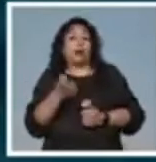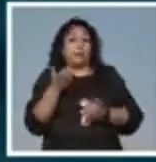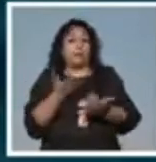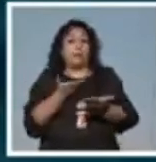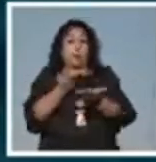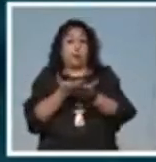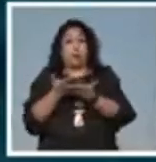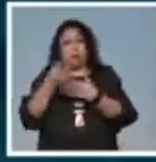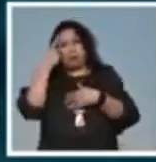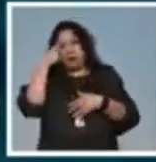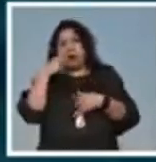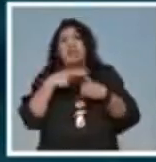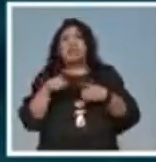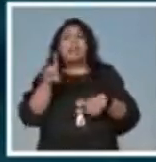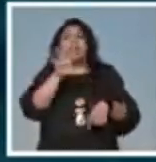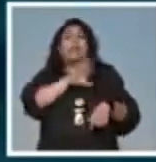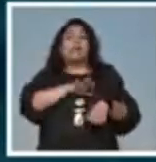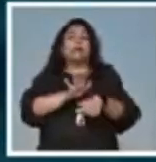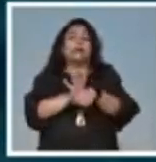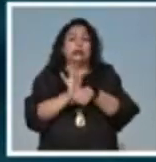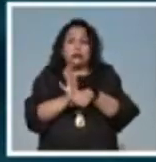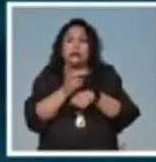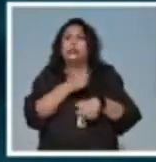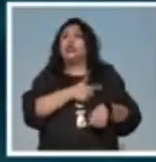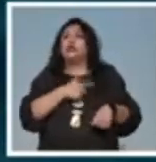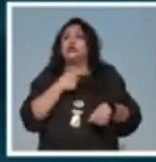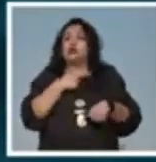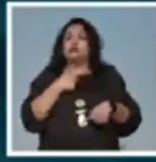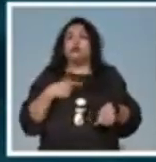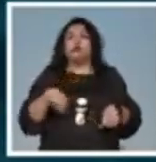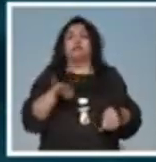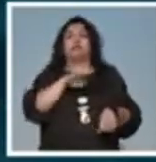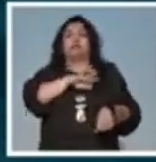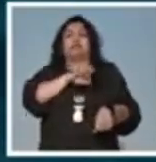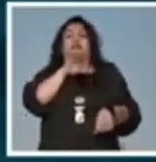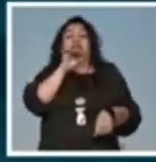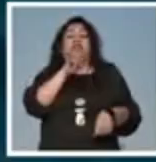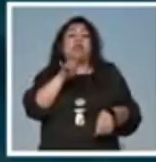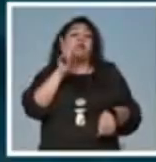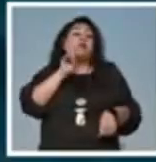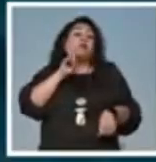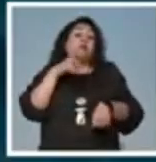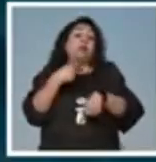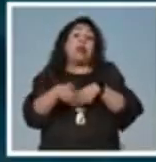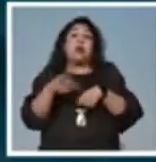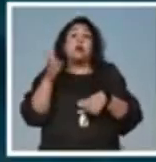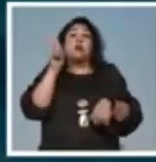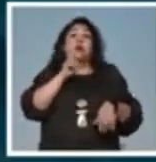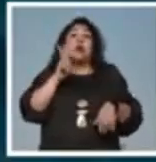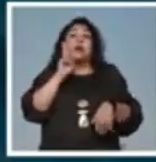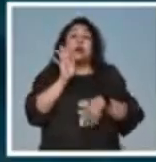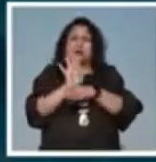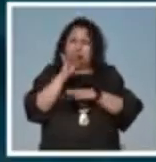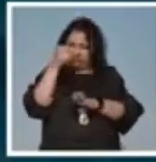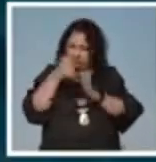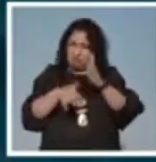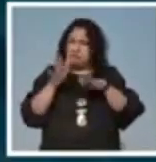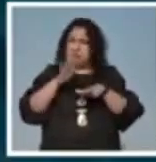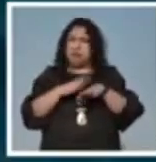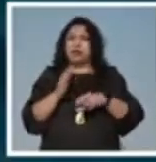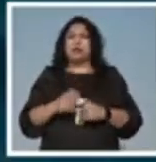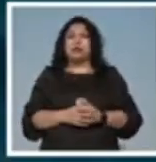Las propuestas son para los cinéfilos que les gusta correr riesgos. Experimentemos el cine más allá.